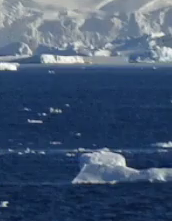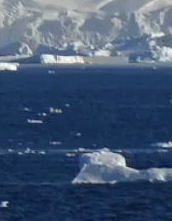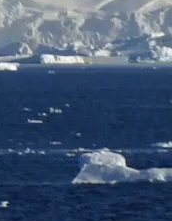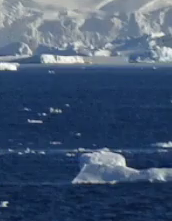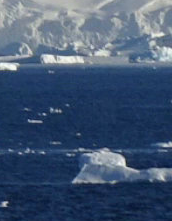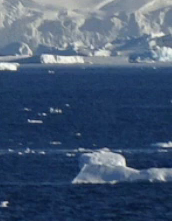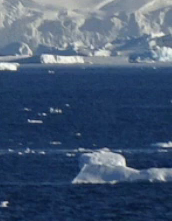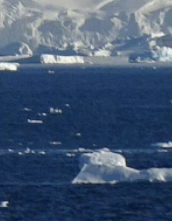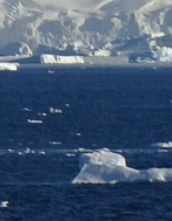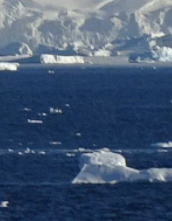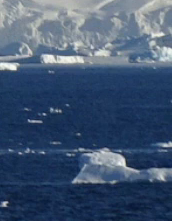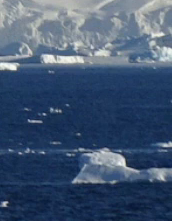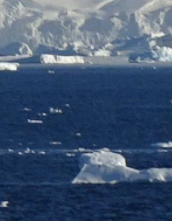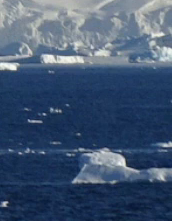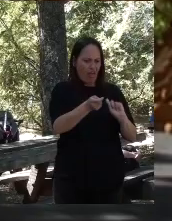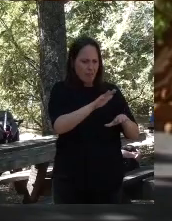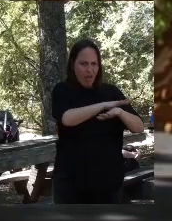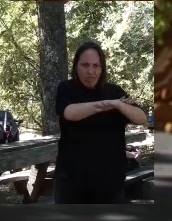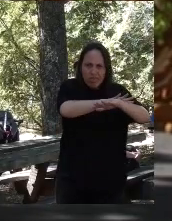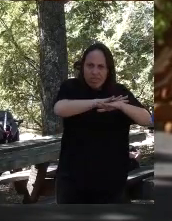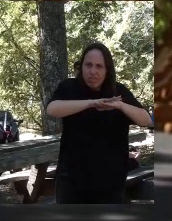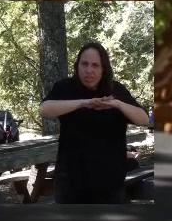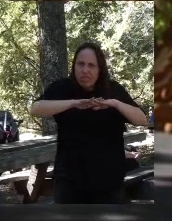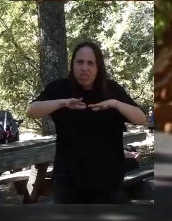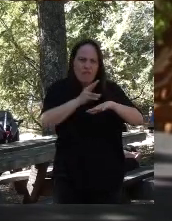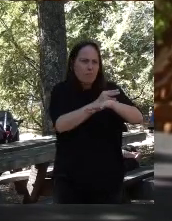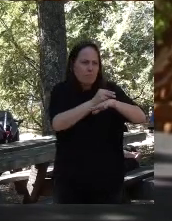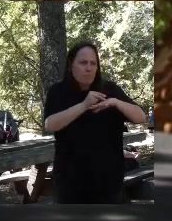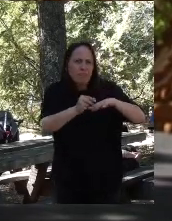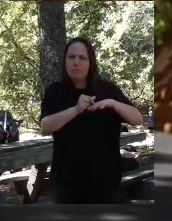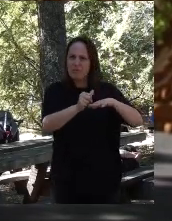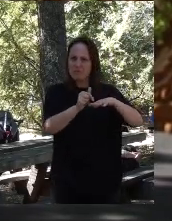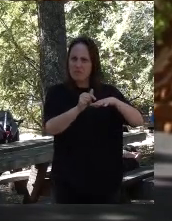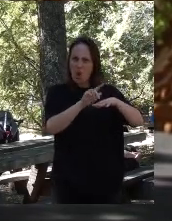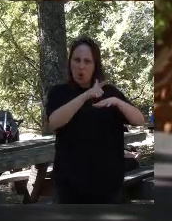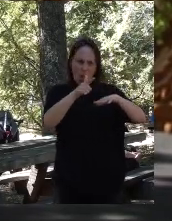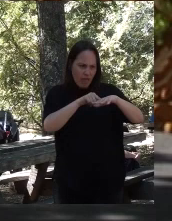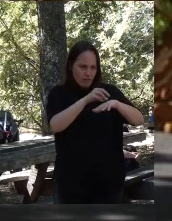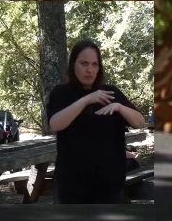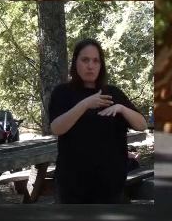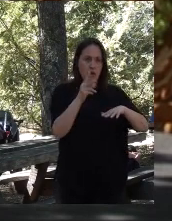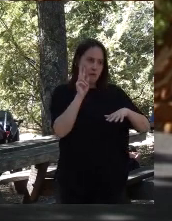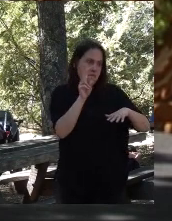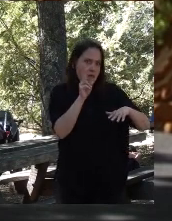plano, uniforme, liso. Pero la Antártida no es así, y empezamos a ver